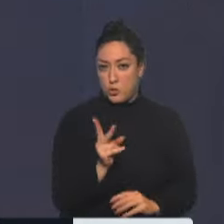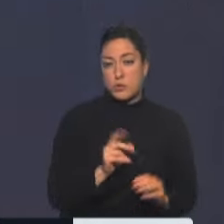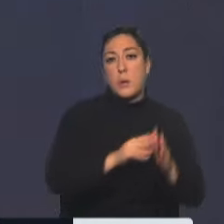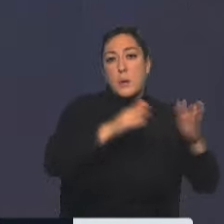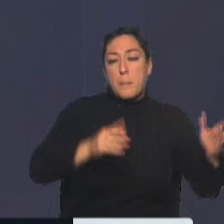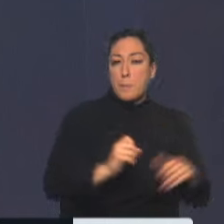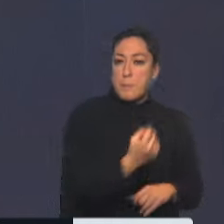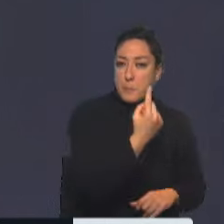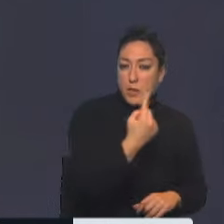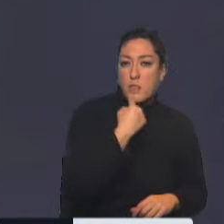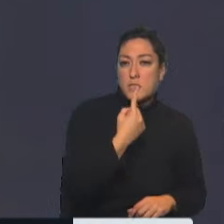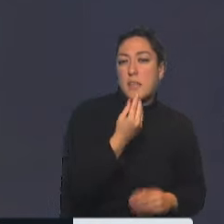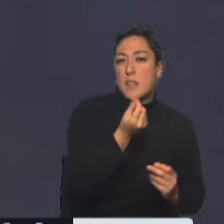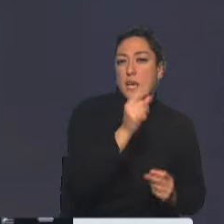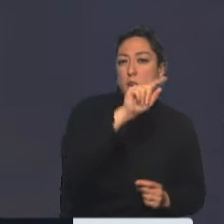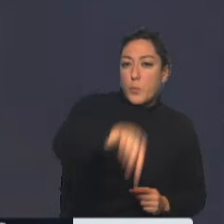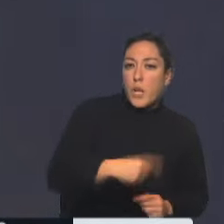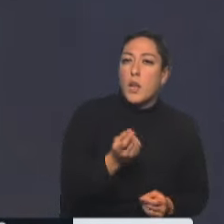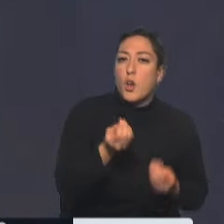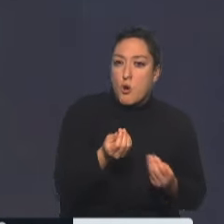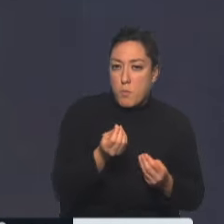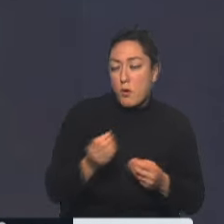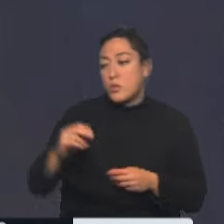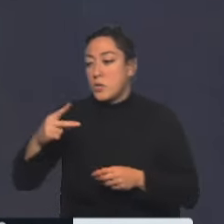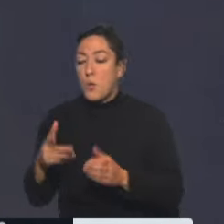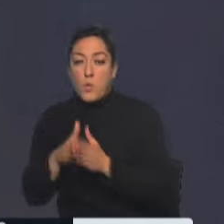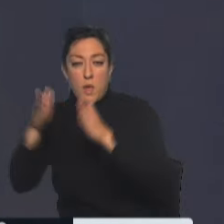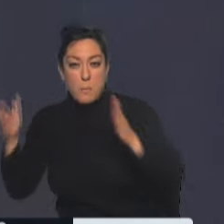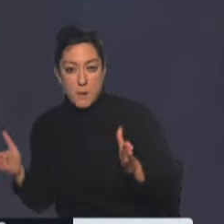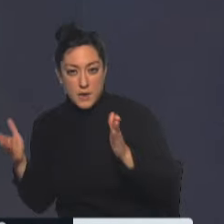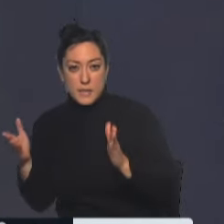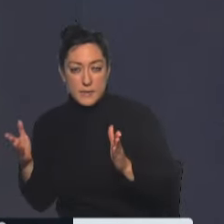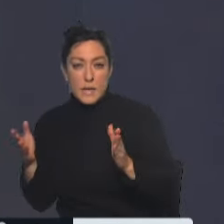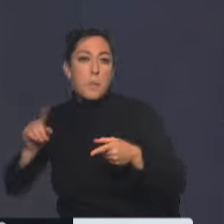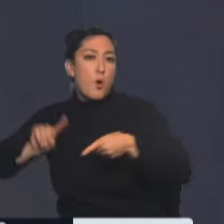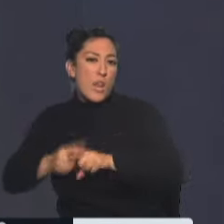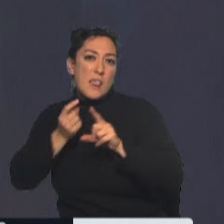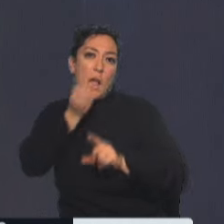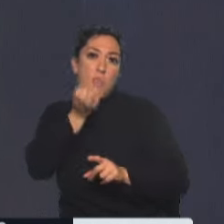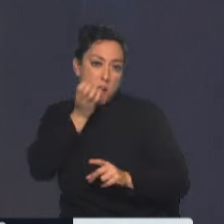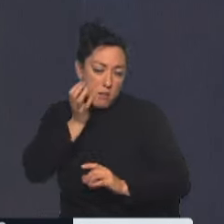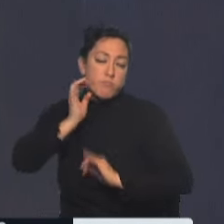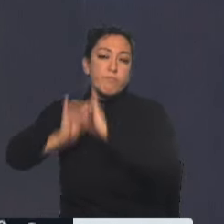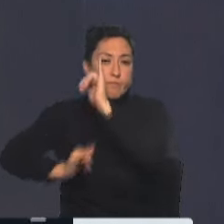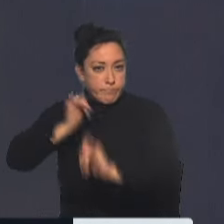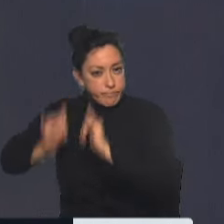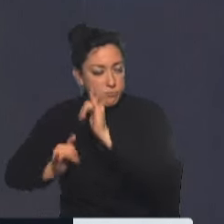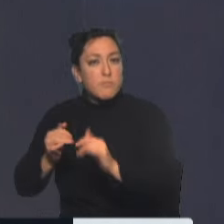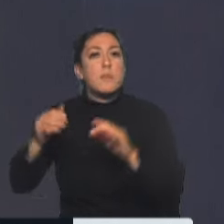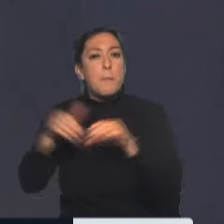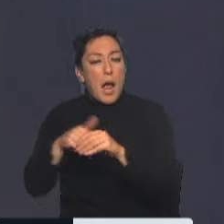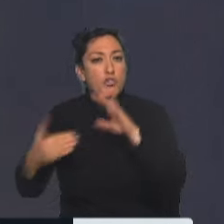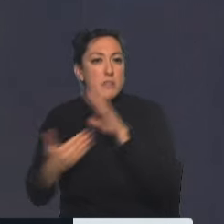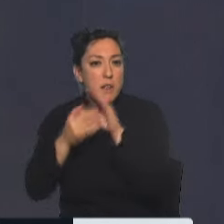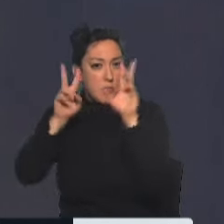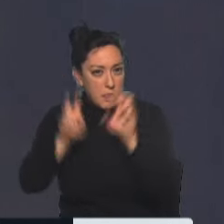del origen del dinero y una segunda parte donde dio importantes declaraciones políticas. Volvió a nombrar el Banco Central,